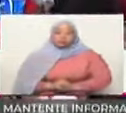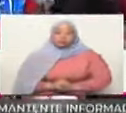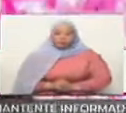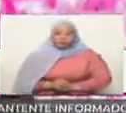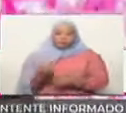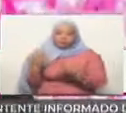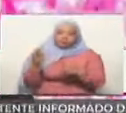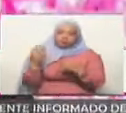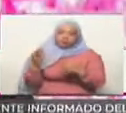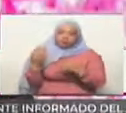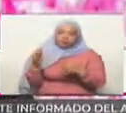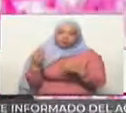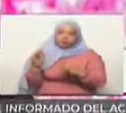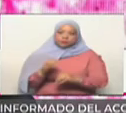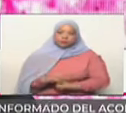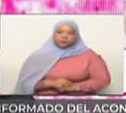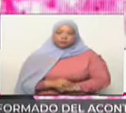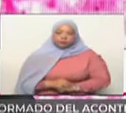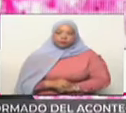Nosotros...